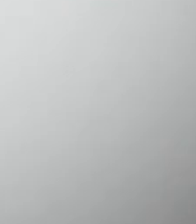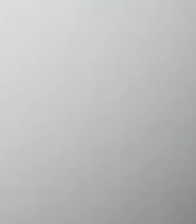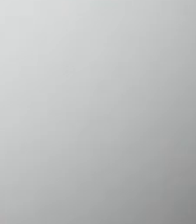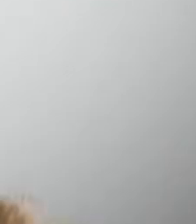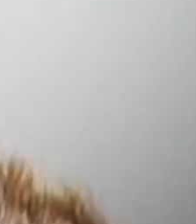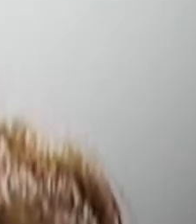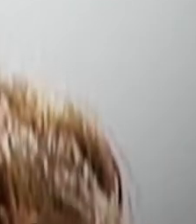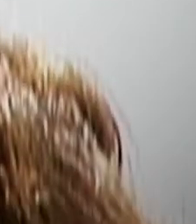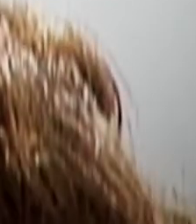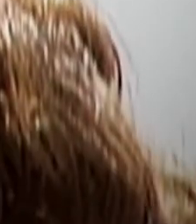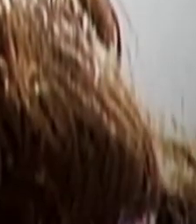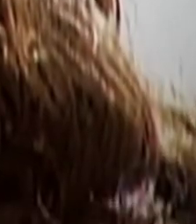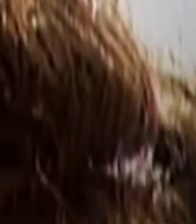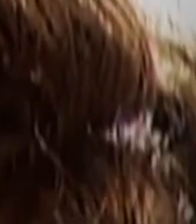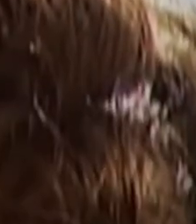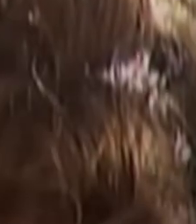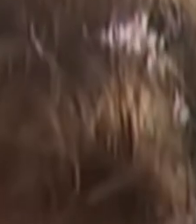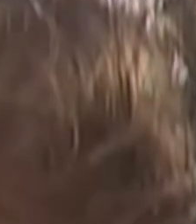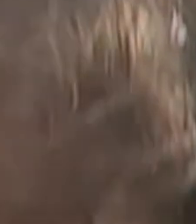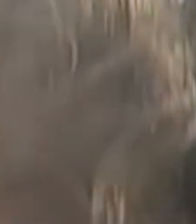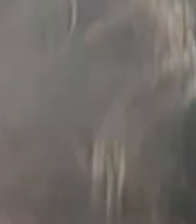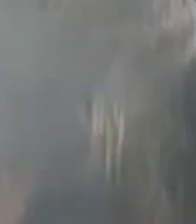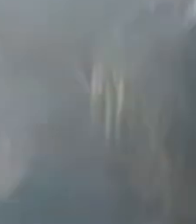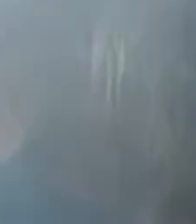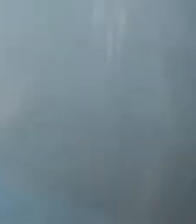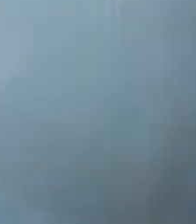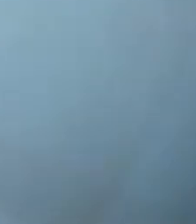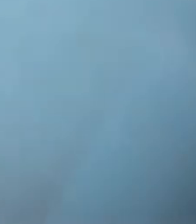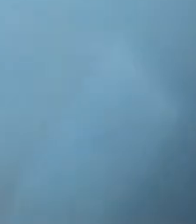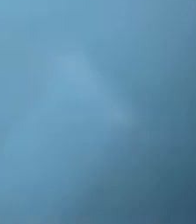e ah